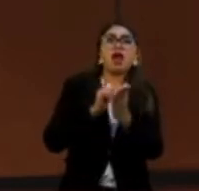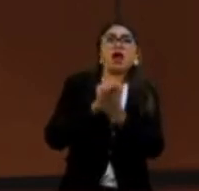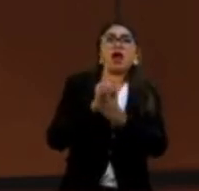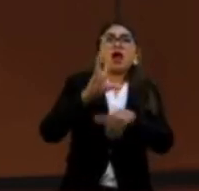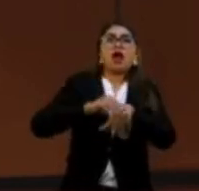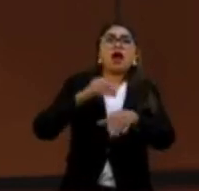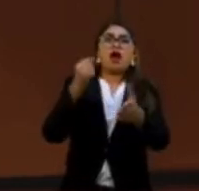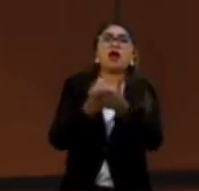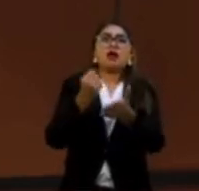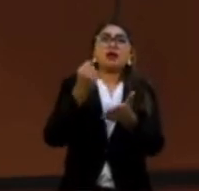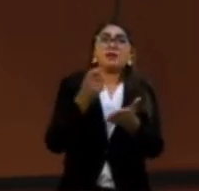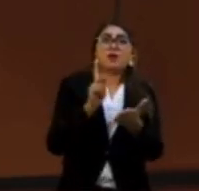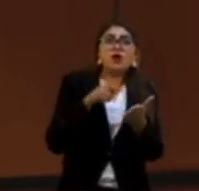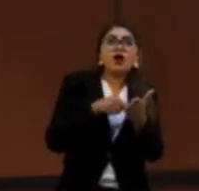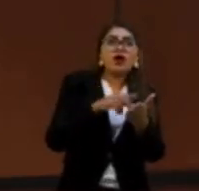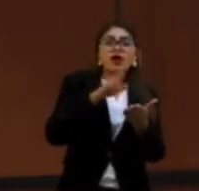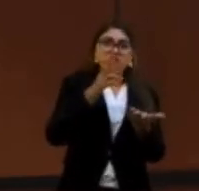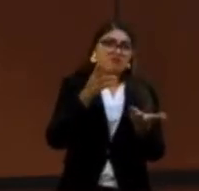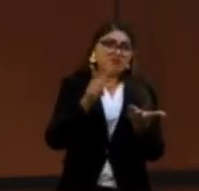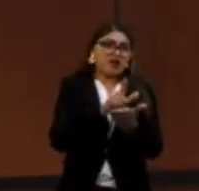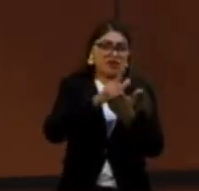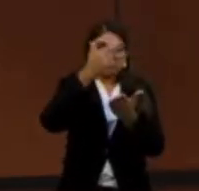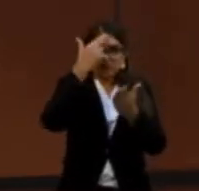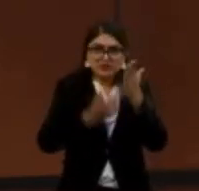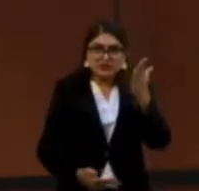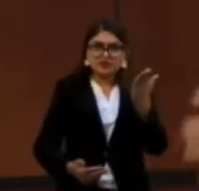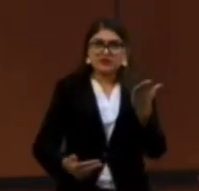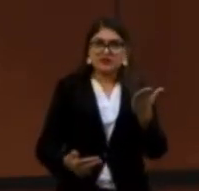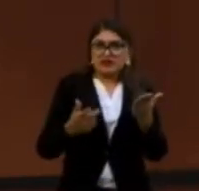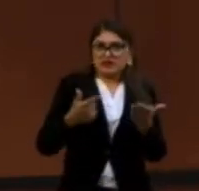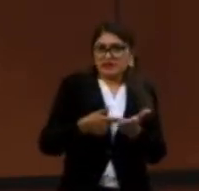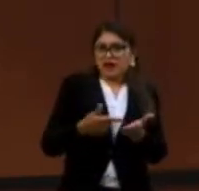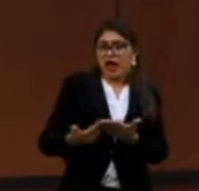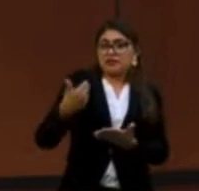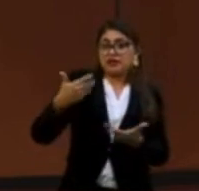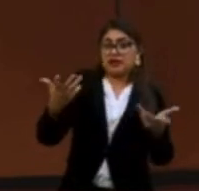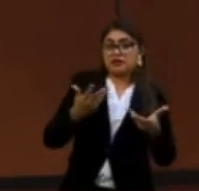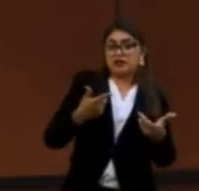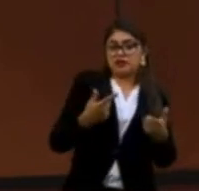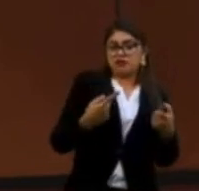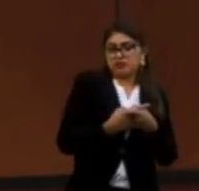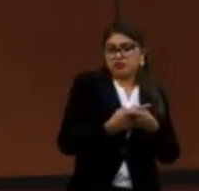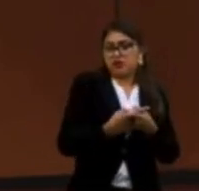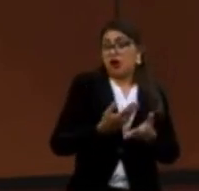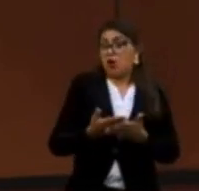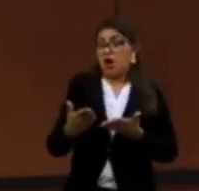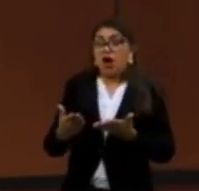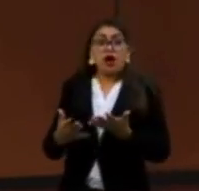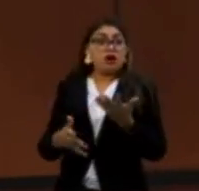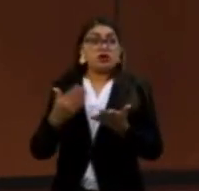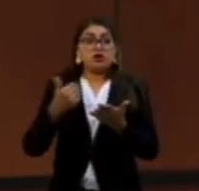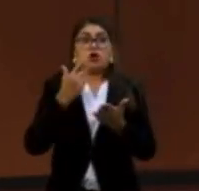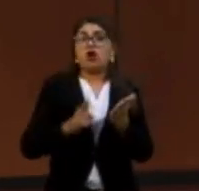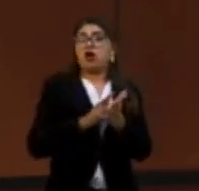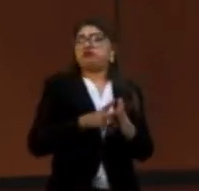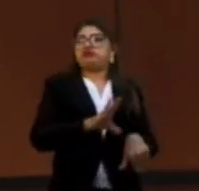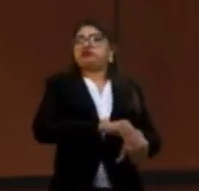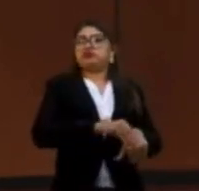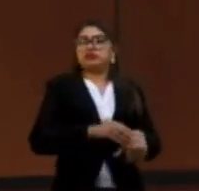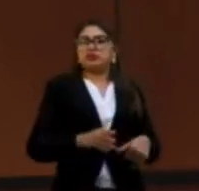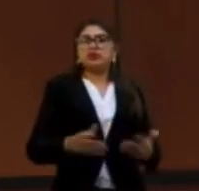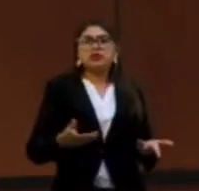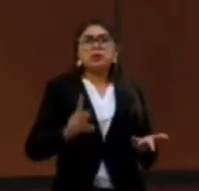legalizar lo que ilegalmente hicieron y que además no ha quedado claro con la desgracia en Ciudad Juárez quién es